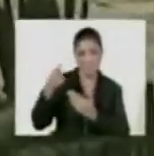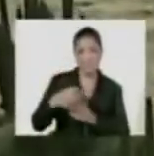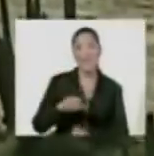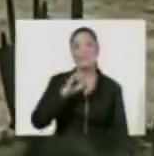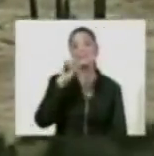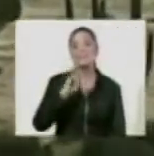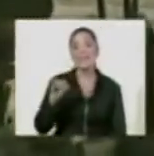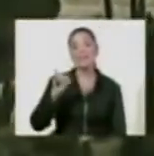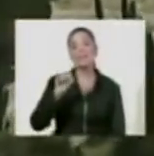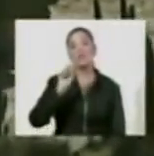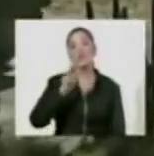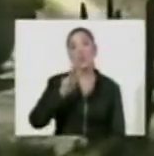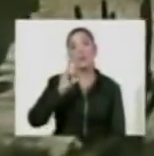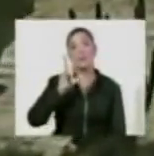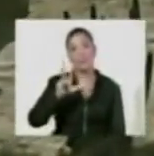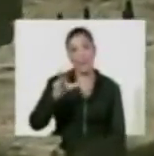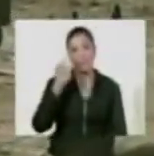Z-1 y 3.